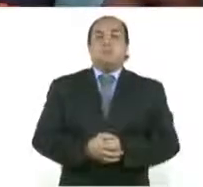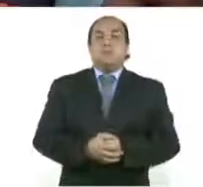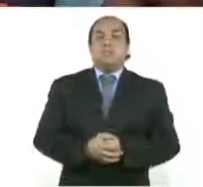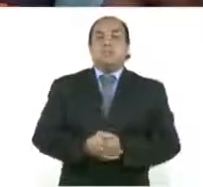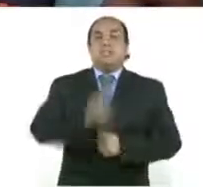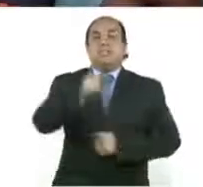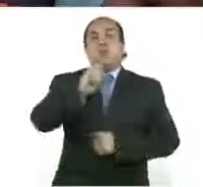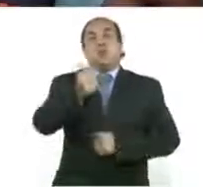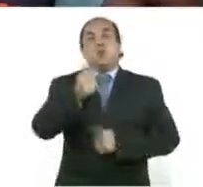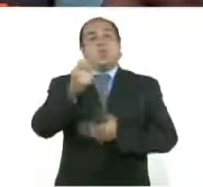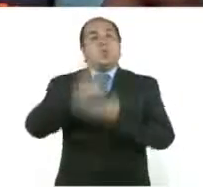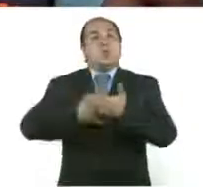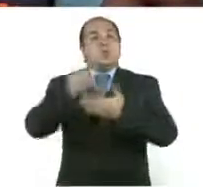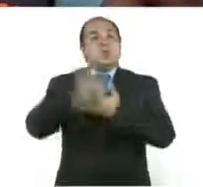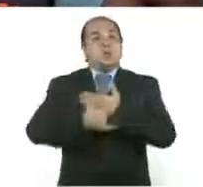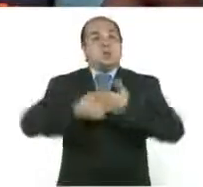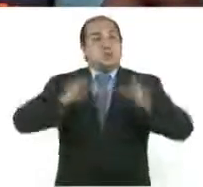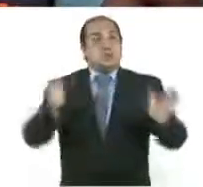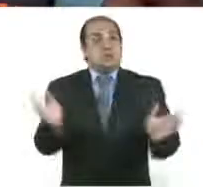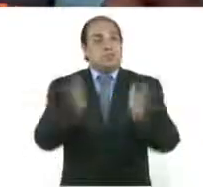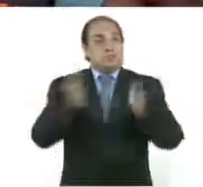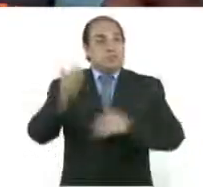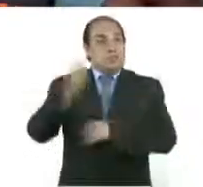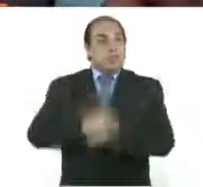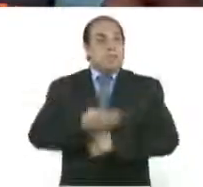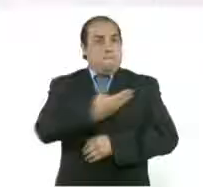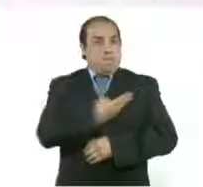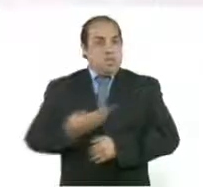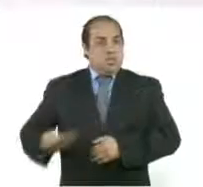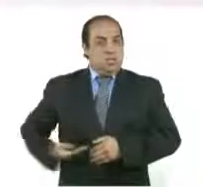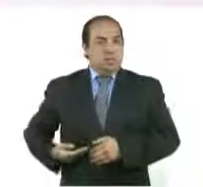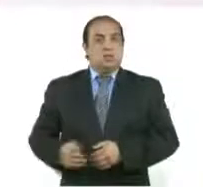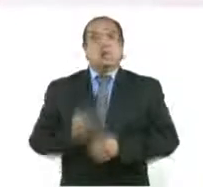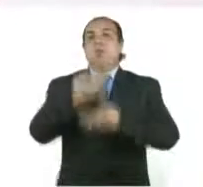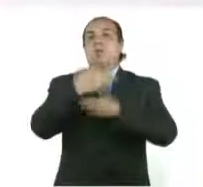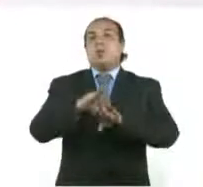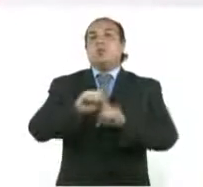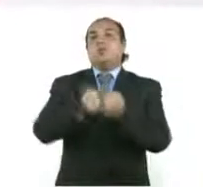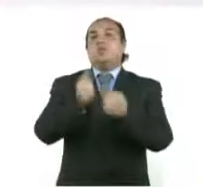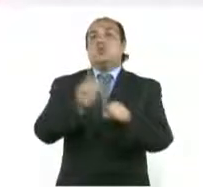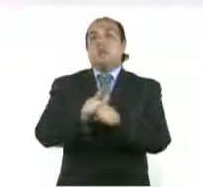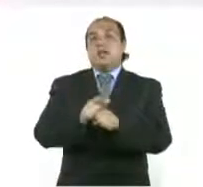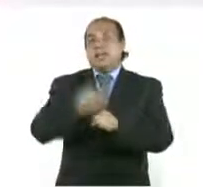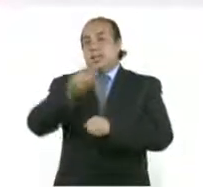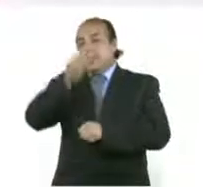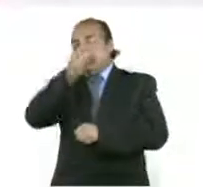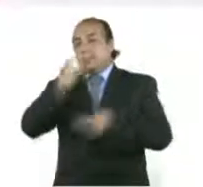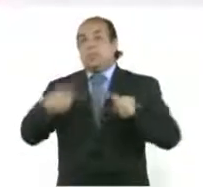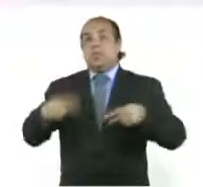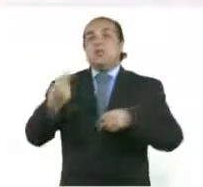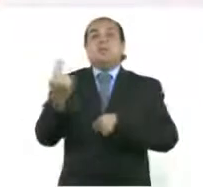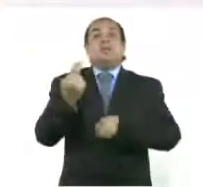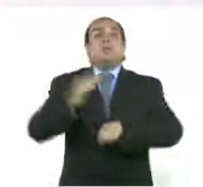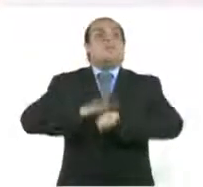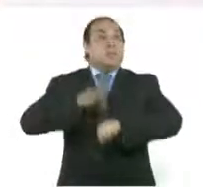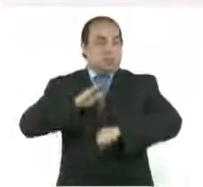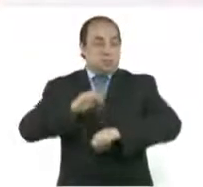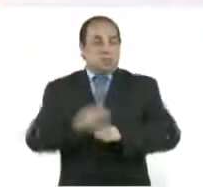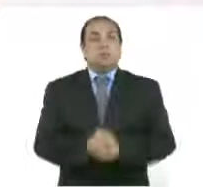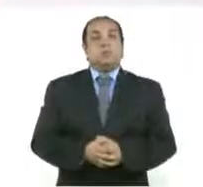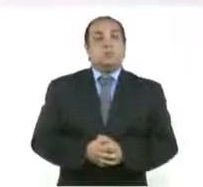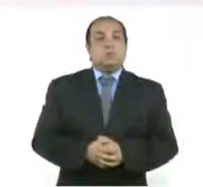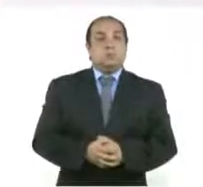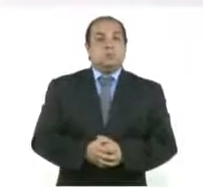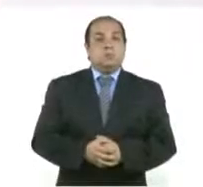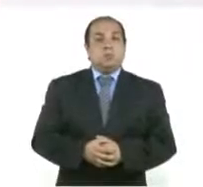otro proyecto que impulsa nuestra presidenta, una banca social que va a estar cerca de quienes más lo necesitan, para que